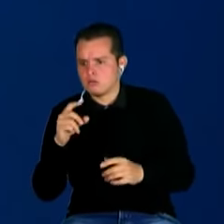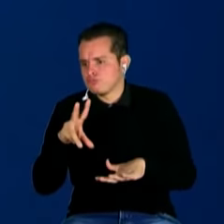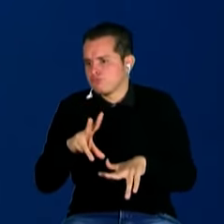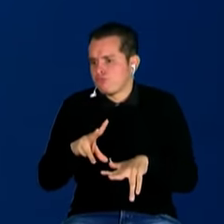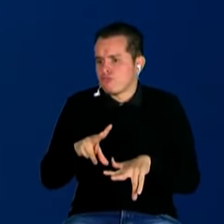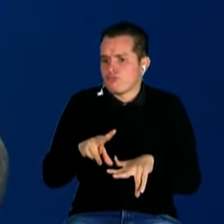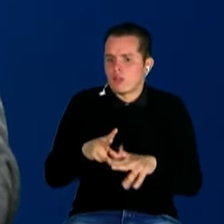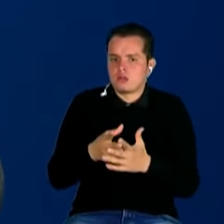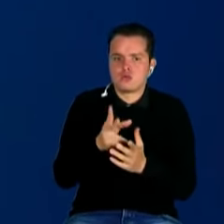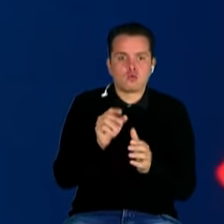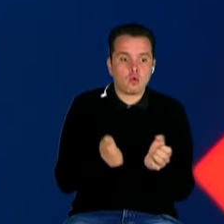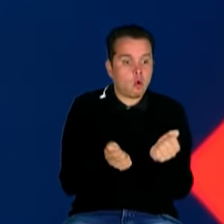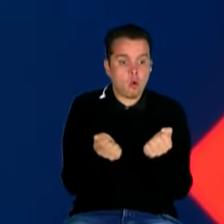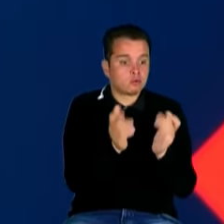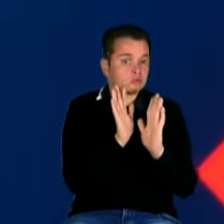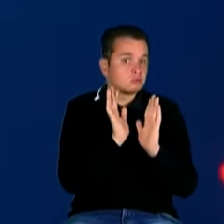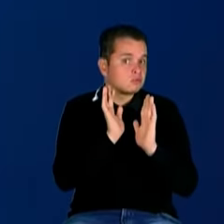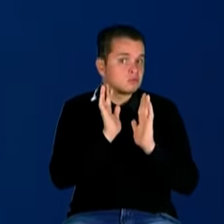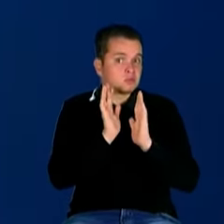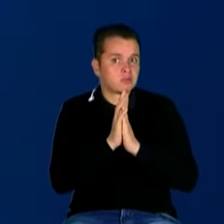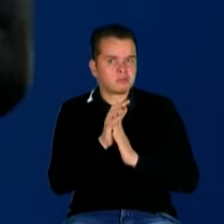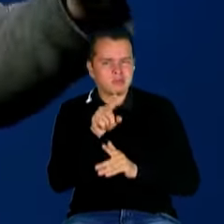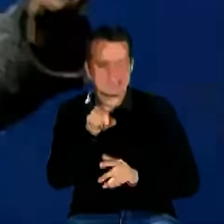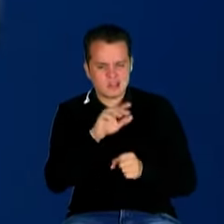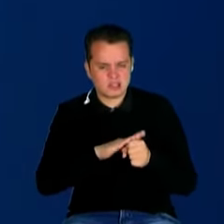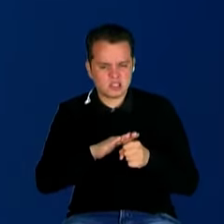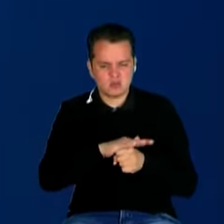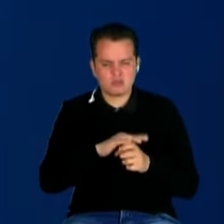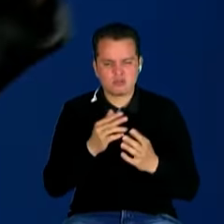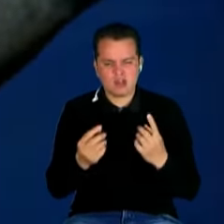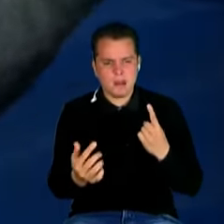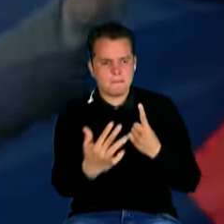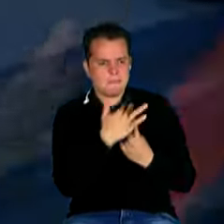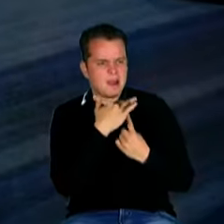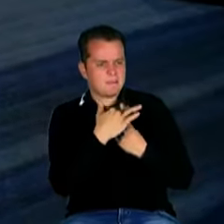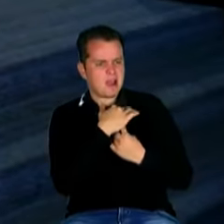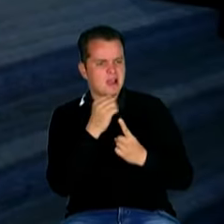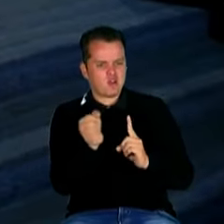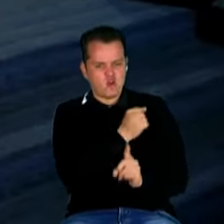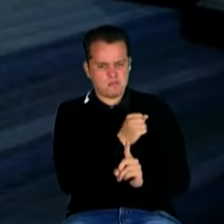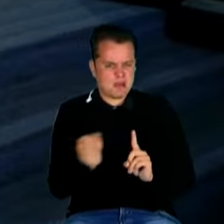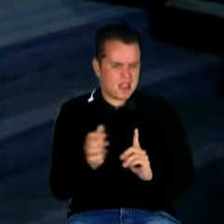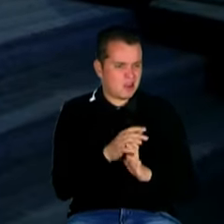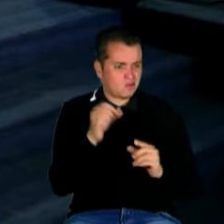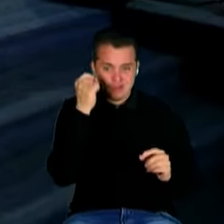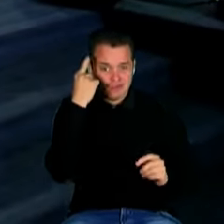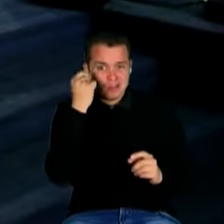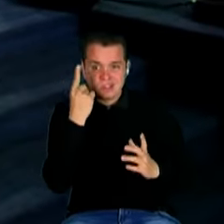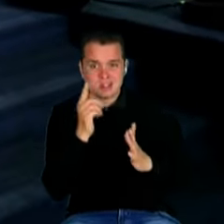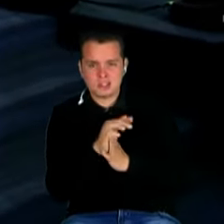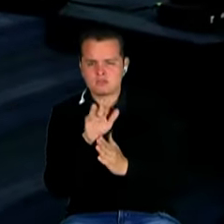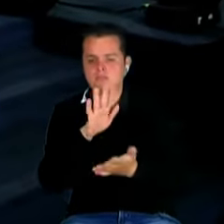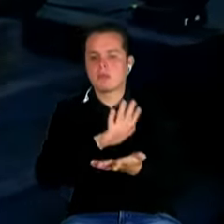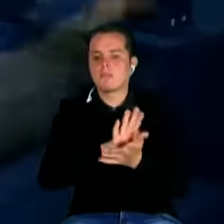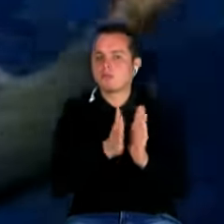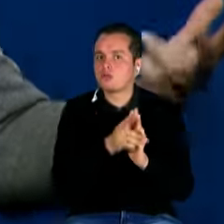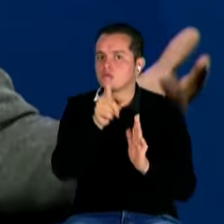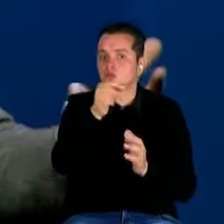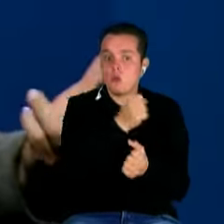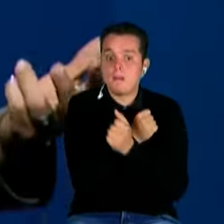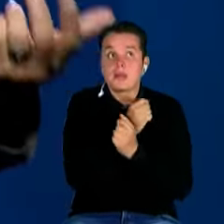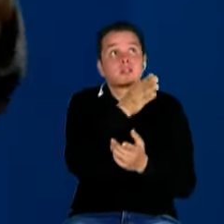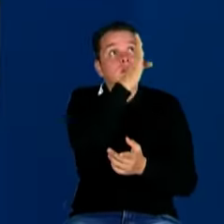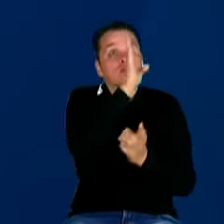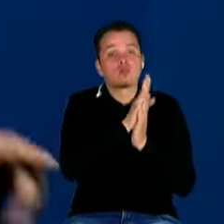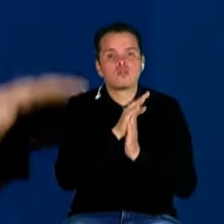simplemente tú no controlaste, esas situaciones que vienen y que golpean y que uno no entiende, ten paz que si tú amas